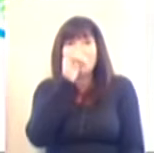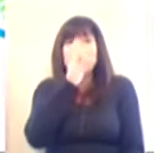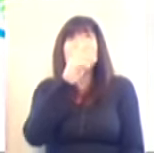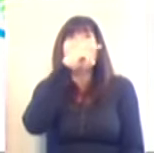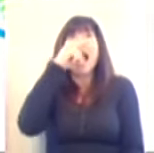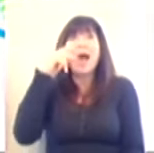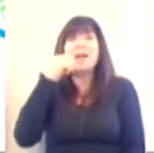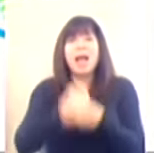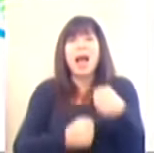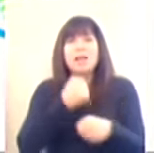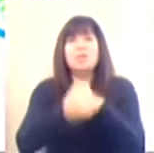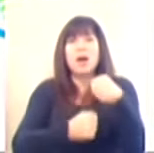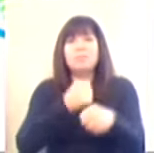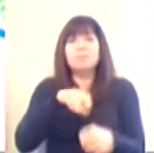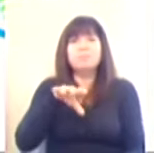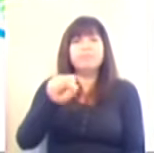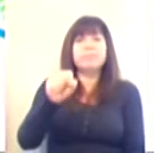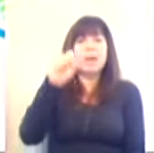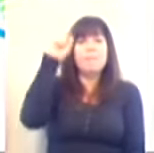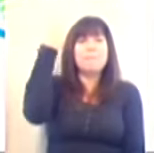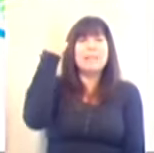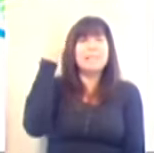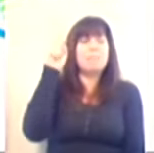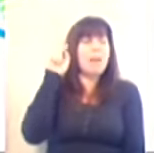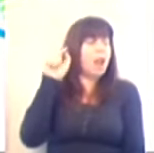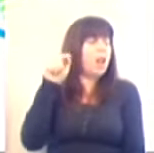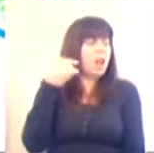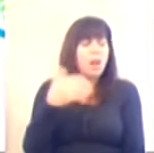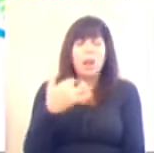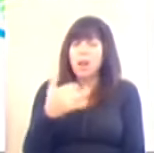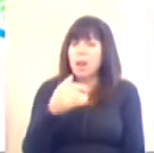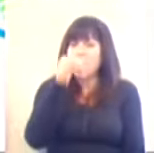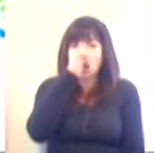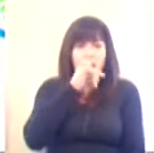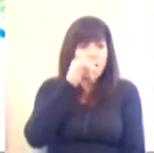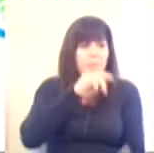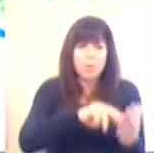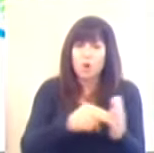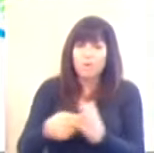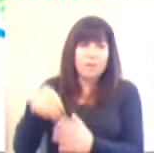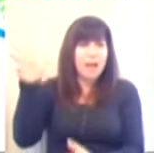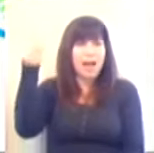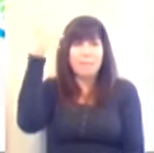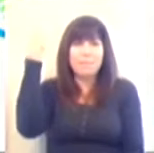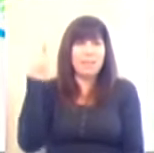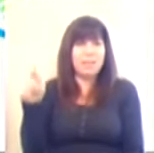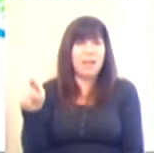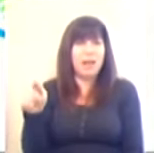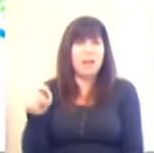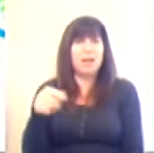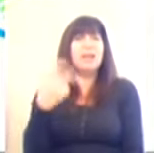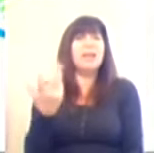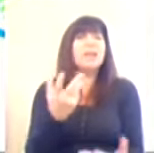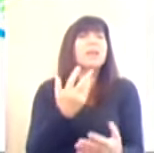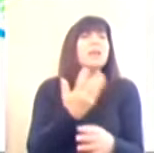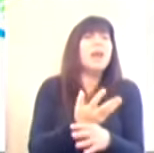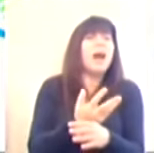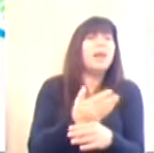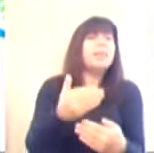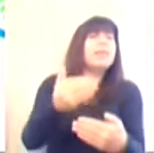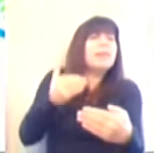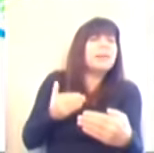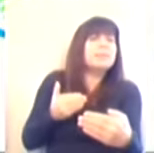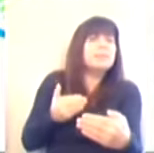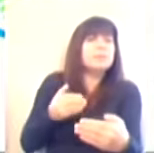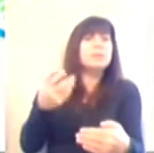por la gente como el principal problema ambiental en la encuesta nacional de medio ambiente. ¿Y qué es lo que hay detrás de esto? Ya